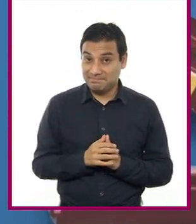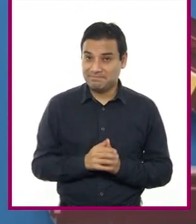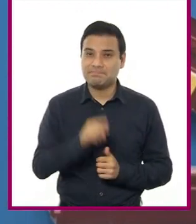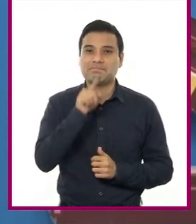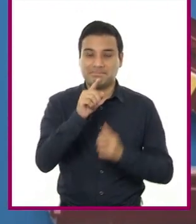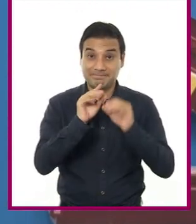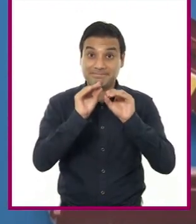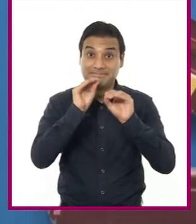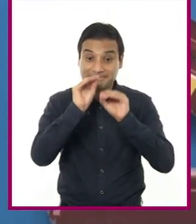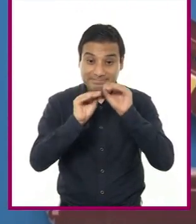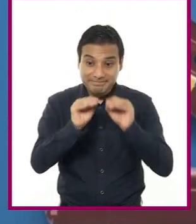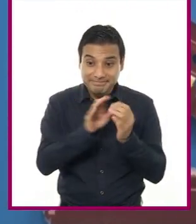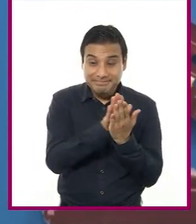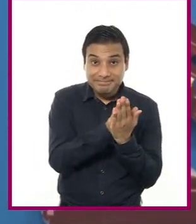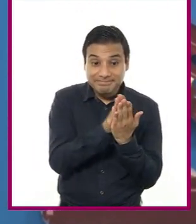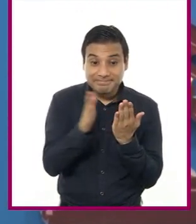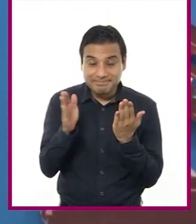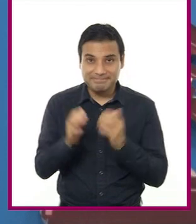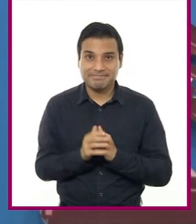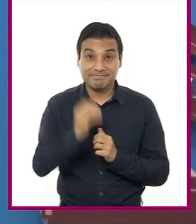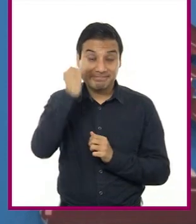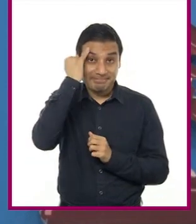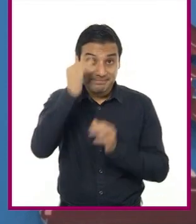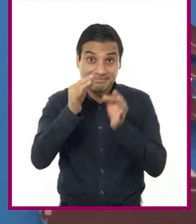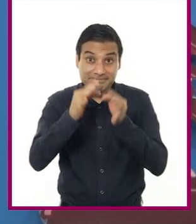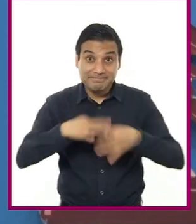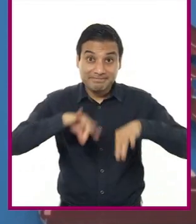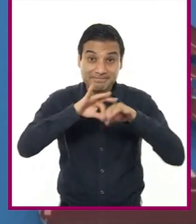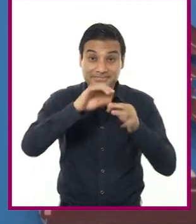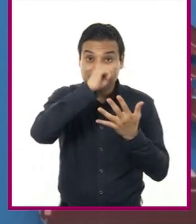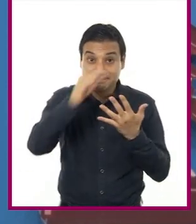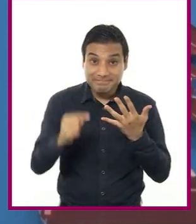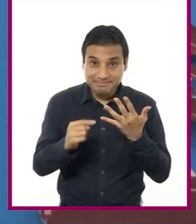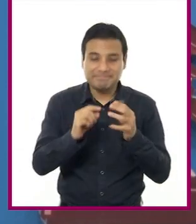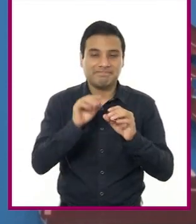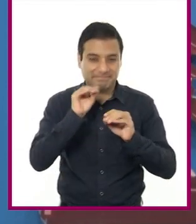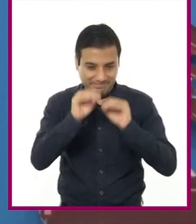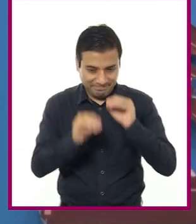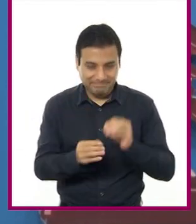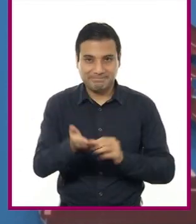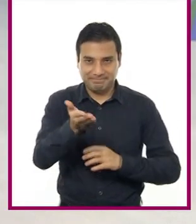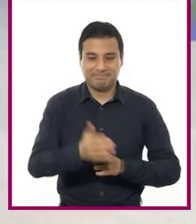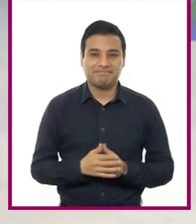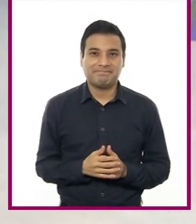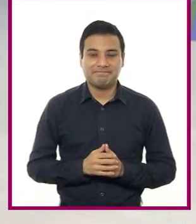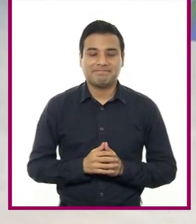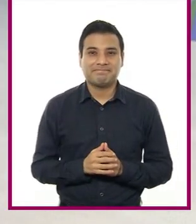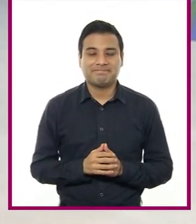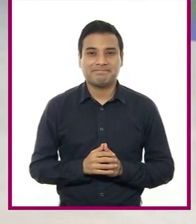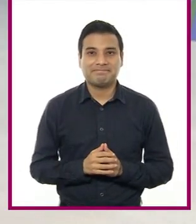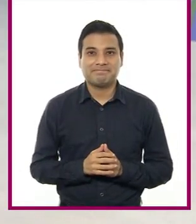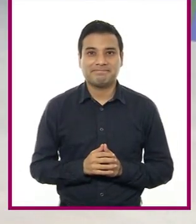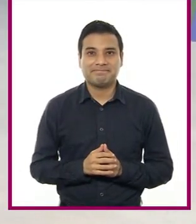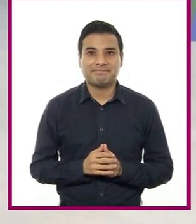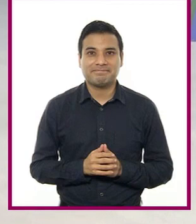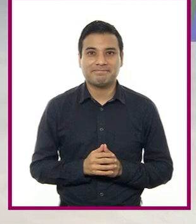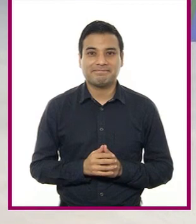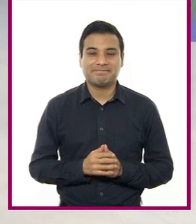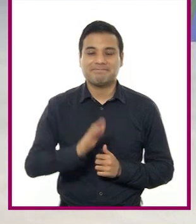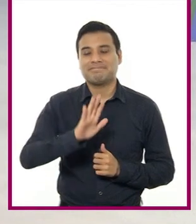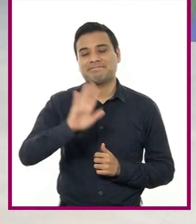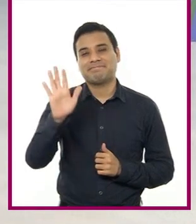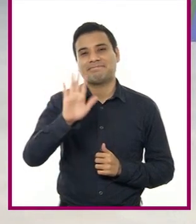su tríptico informativo con las ideas clave acerca de la autoridad y el poder público. Nos